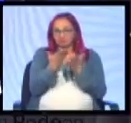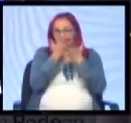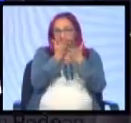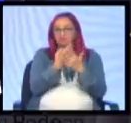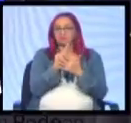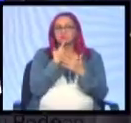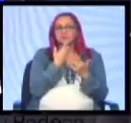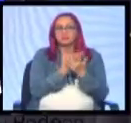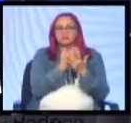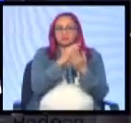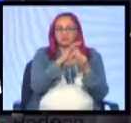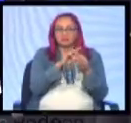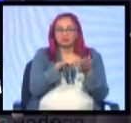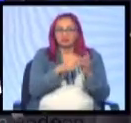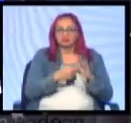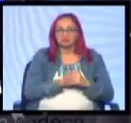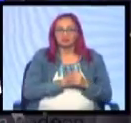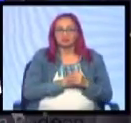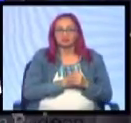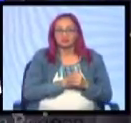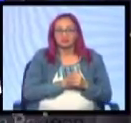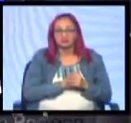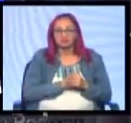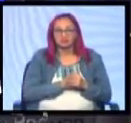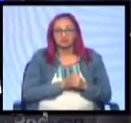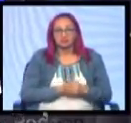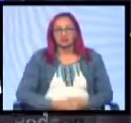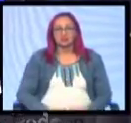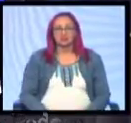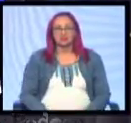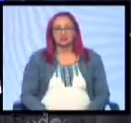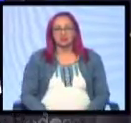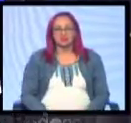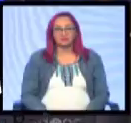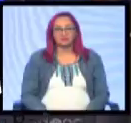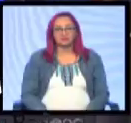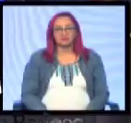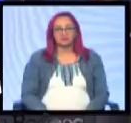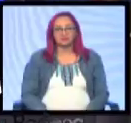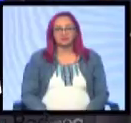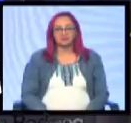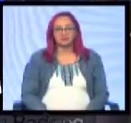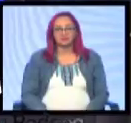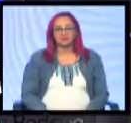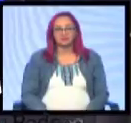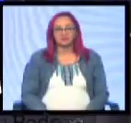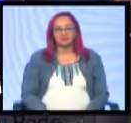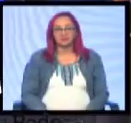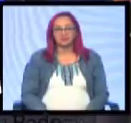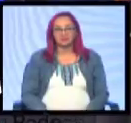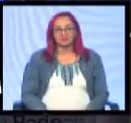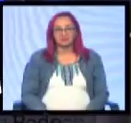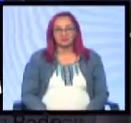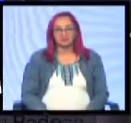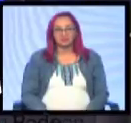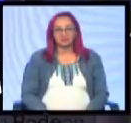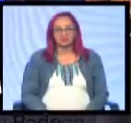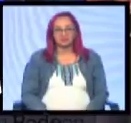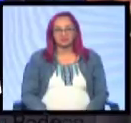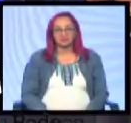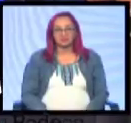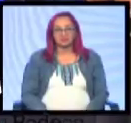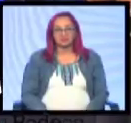decir, señores, no es algo de que simplemente sobró o ganamos tanto, asignamos